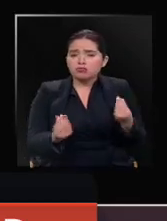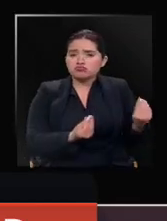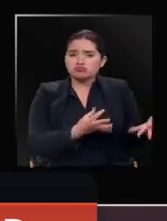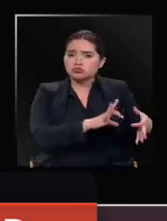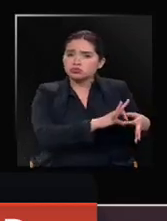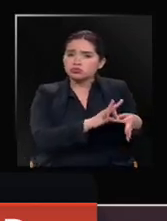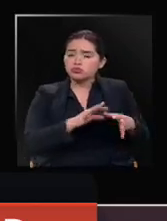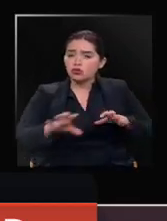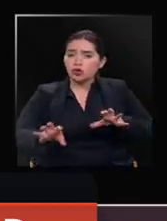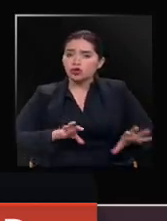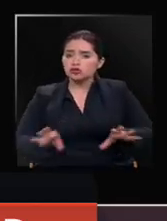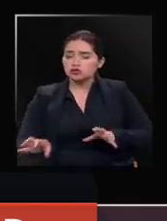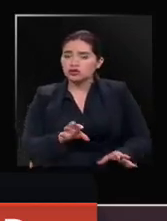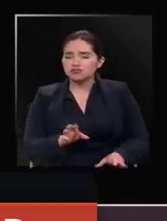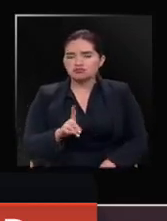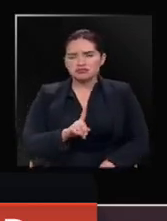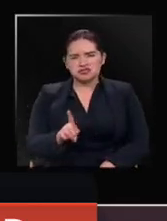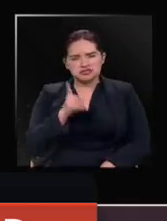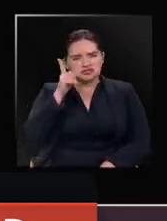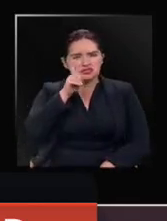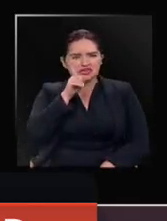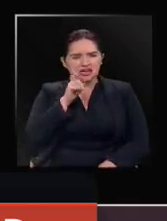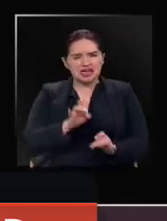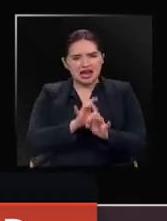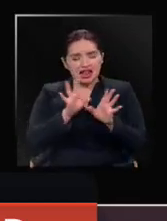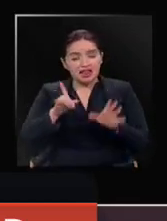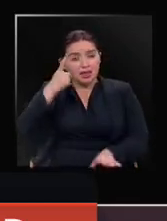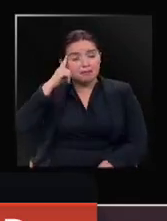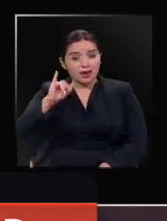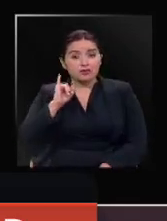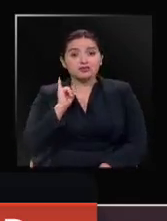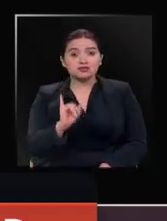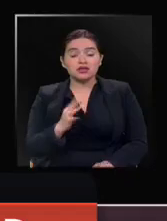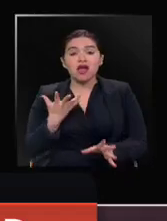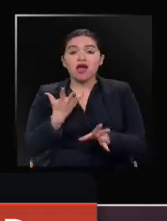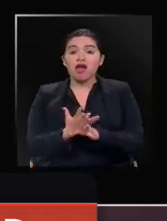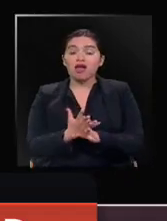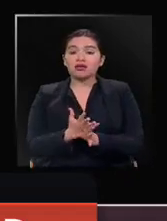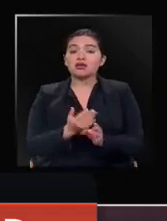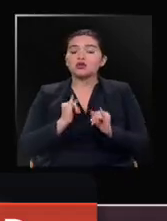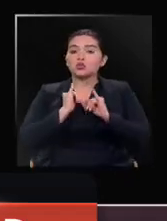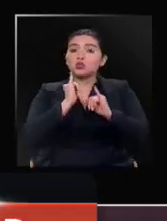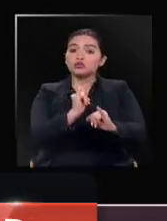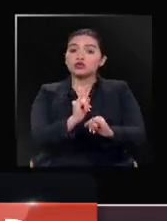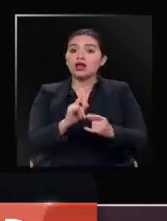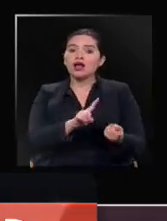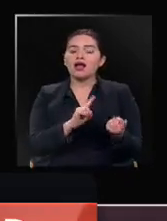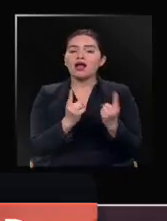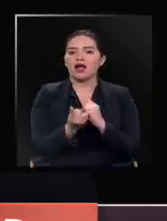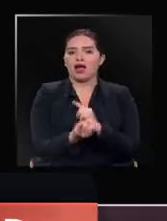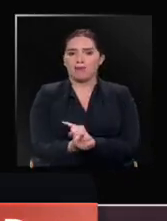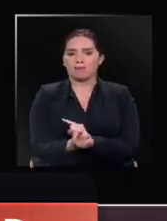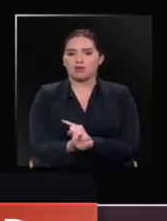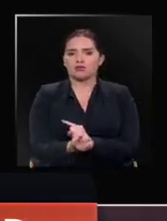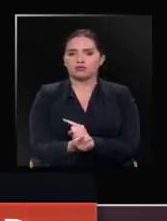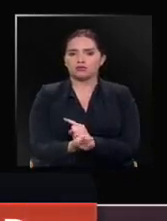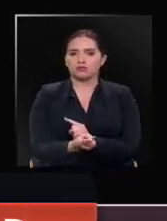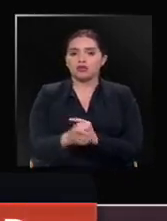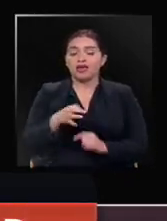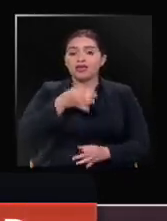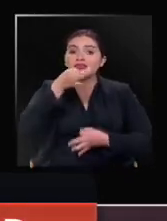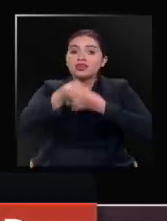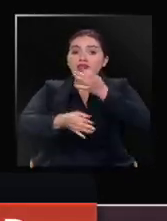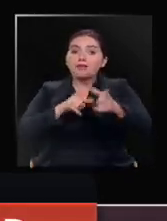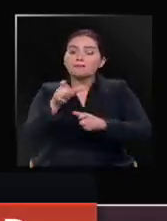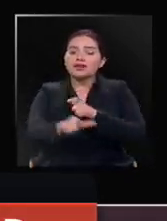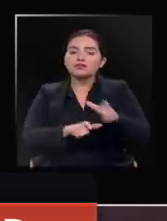cosas, yo no tendría la claridad. Lo que sí, han habido instrucciones, ha habido cambios en lo que se le ha dicho a los